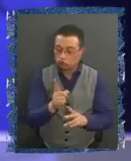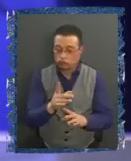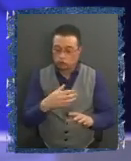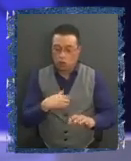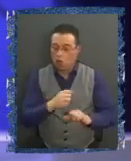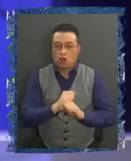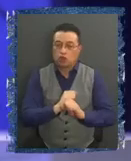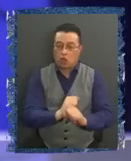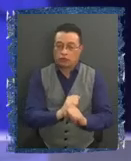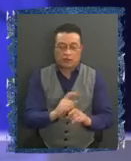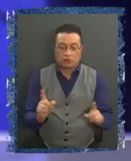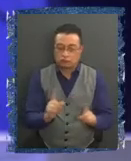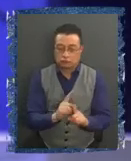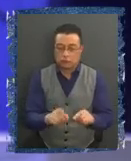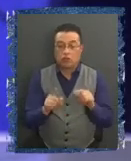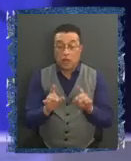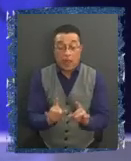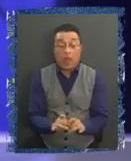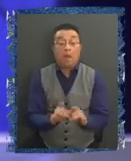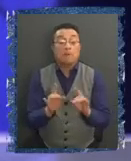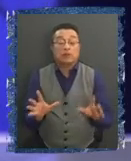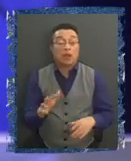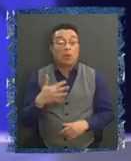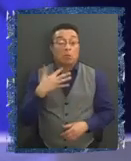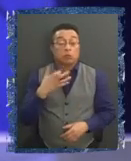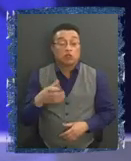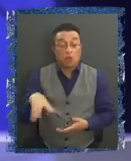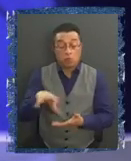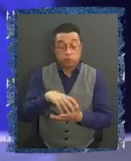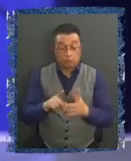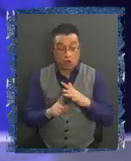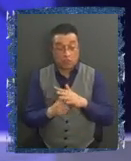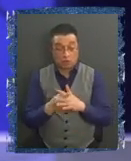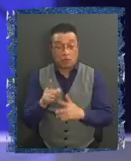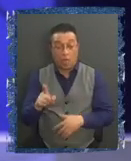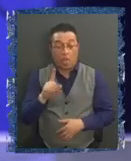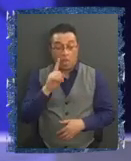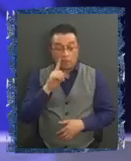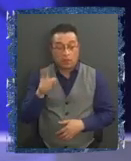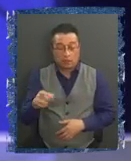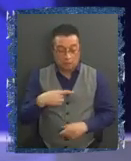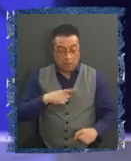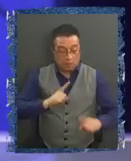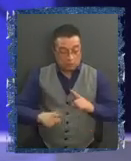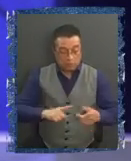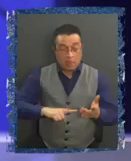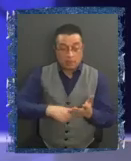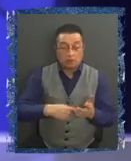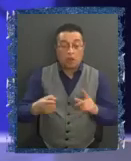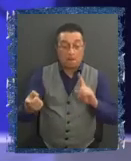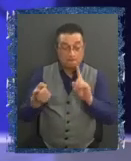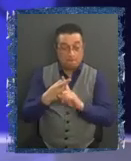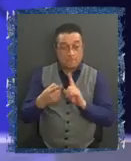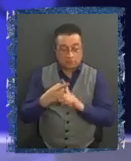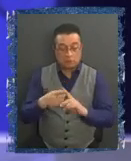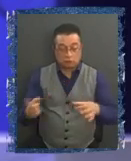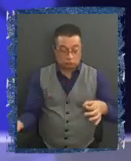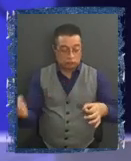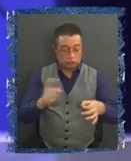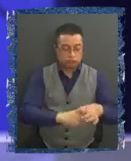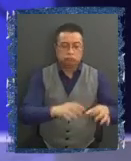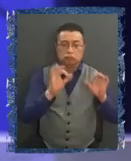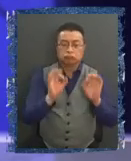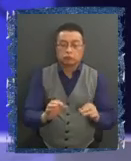qué haya una razón especial para que pueblos originarios tengan en ese tipo de órganos absolutamente administrativos, técnicos, una participación asegurada. En los